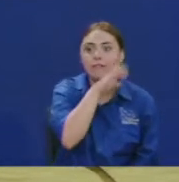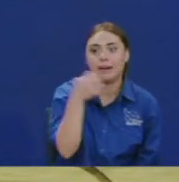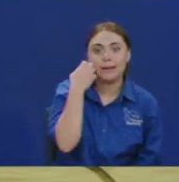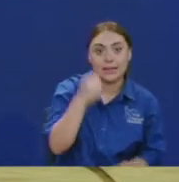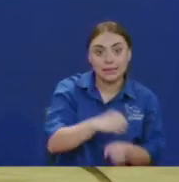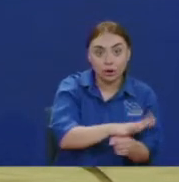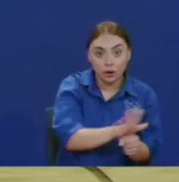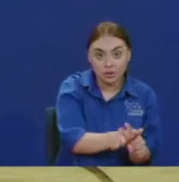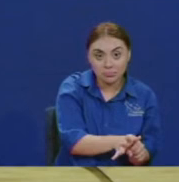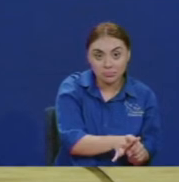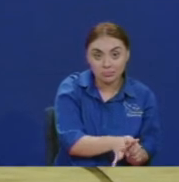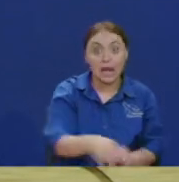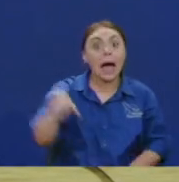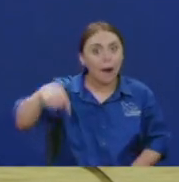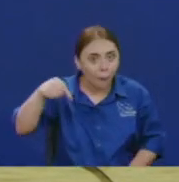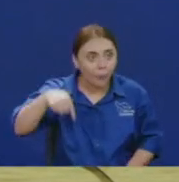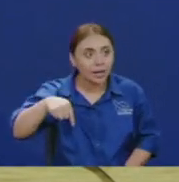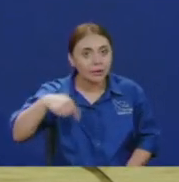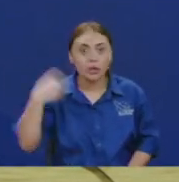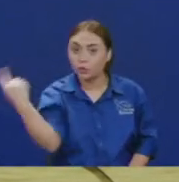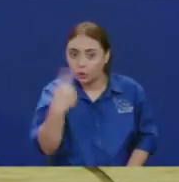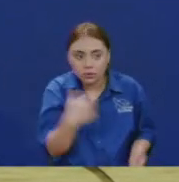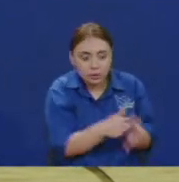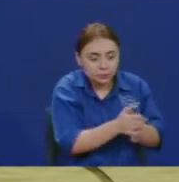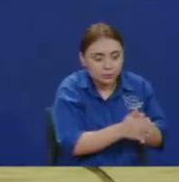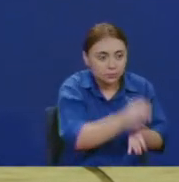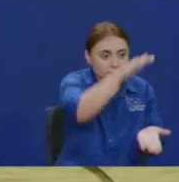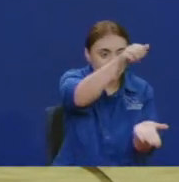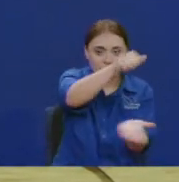lava las manos con agua y con jabón.